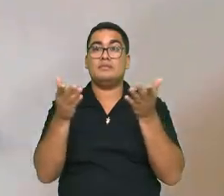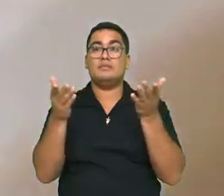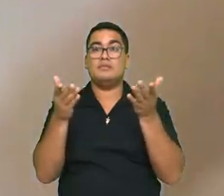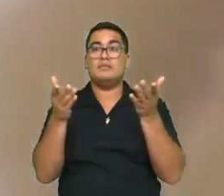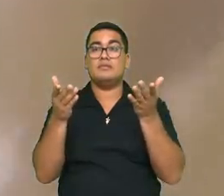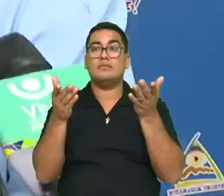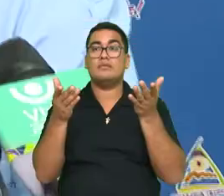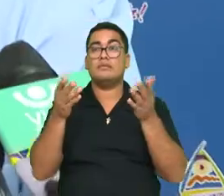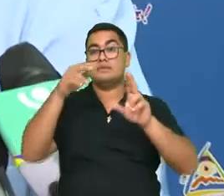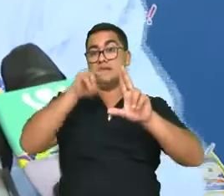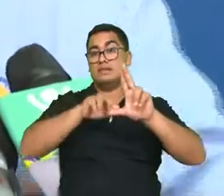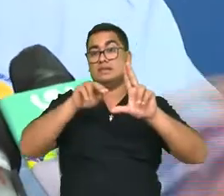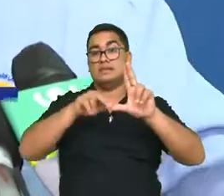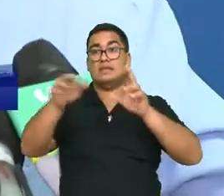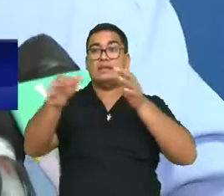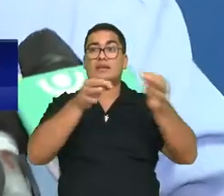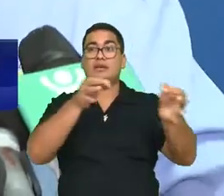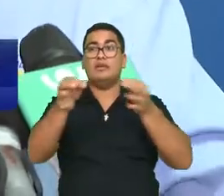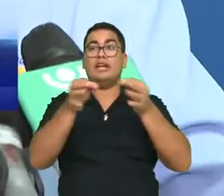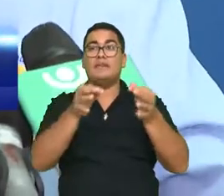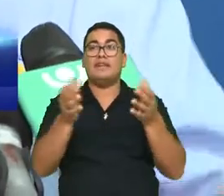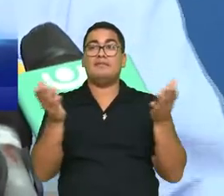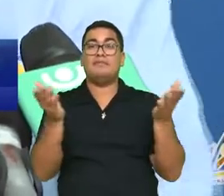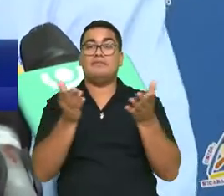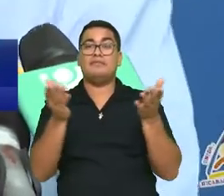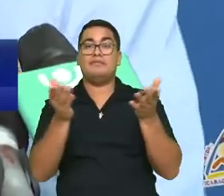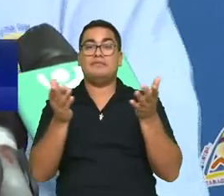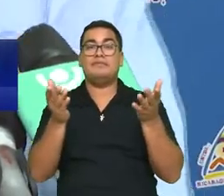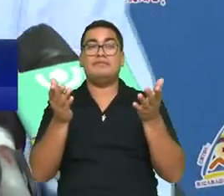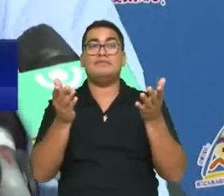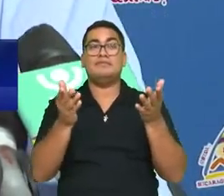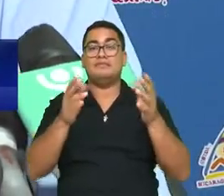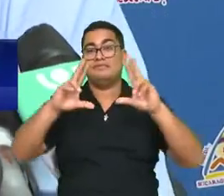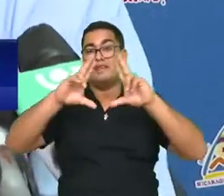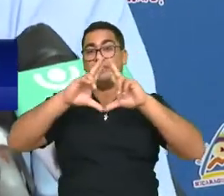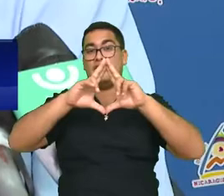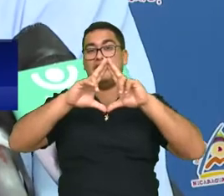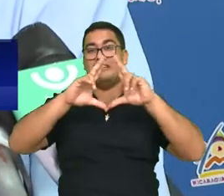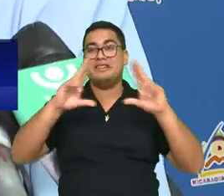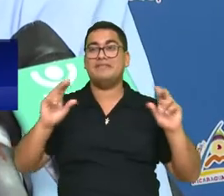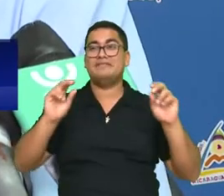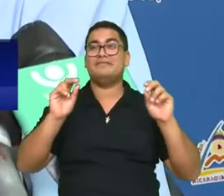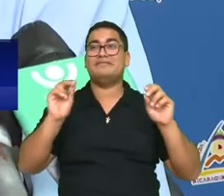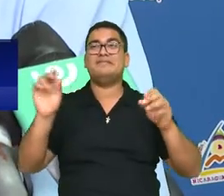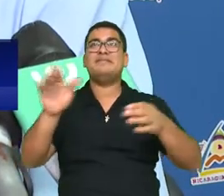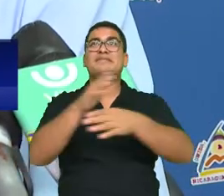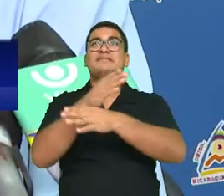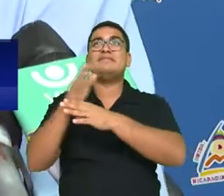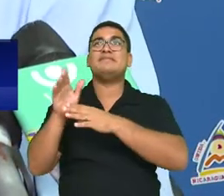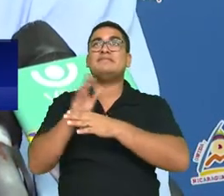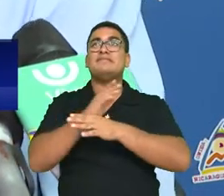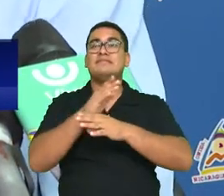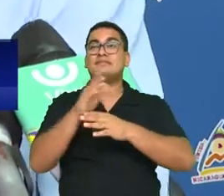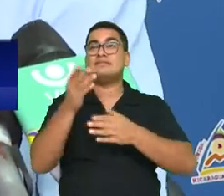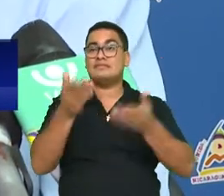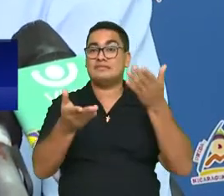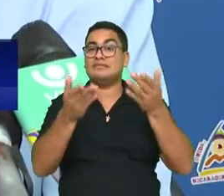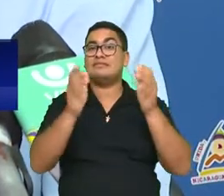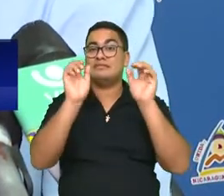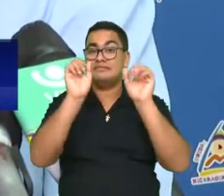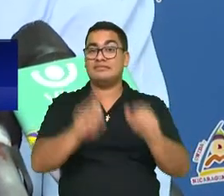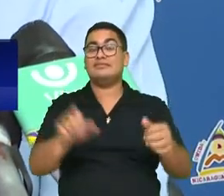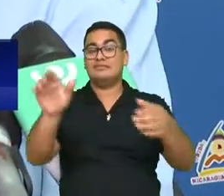el SINAPRED. El hecho que Iota haya salido de Nicaragua no significa que ya todos los